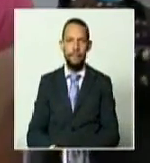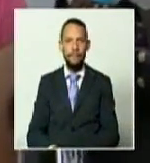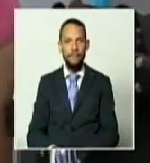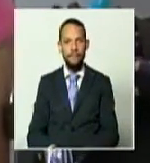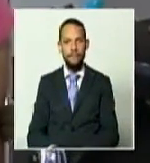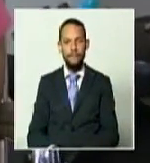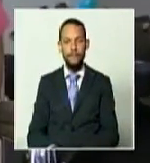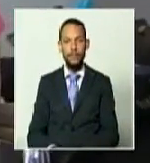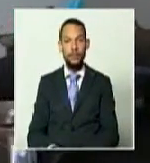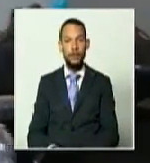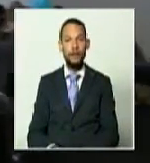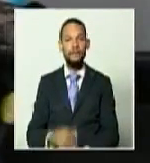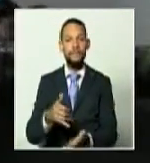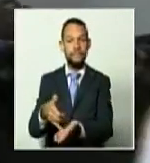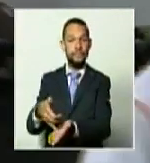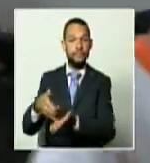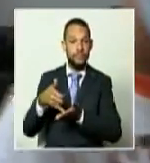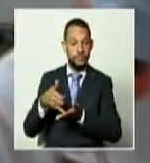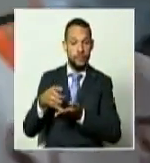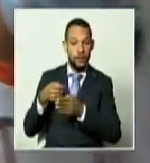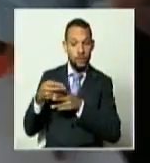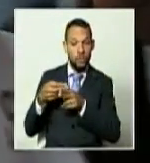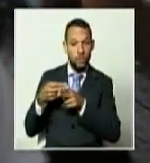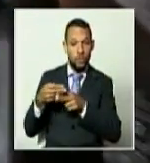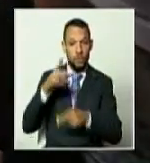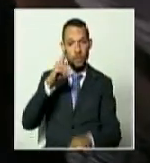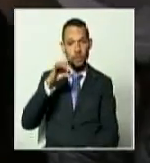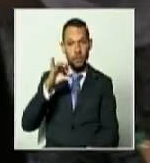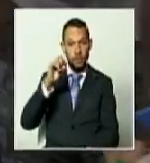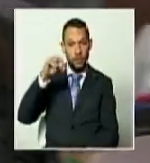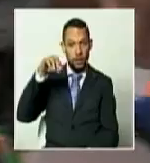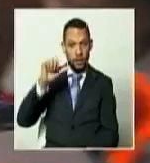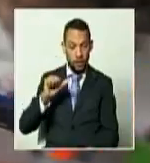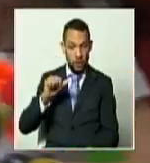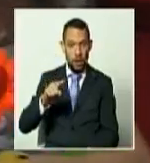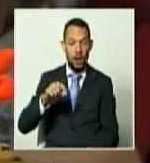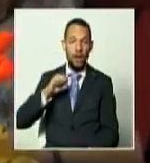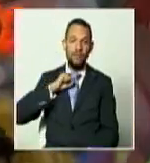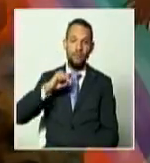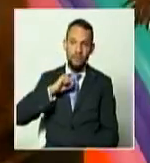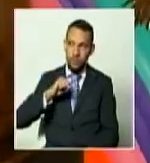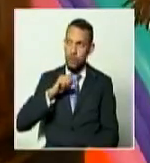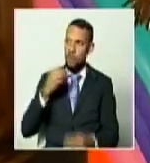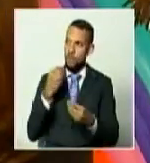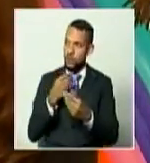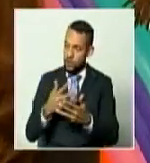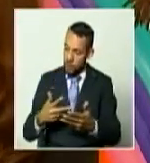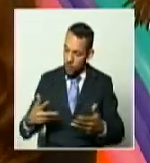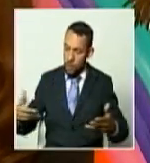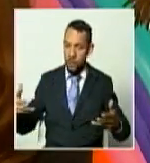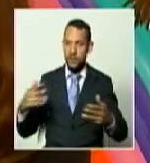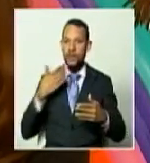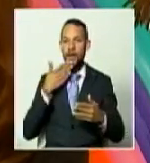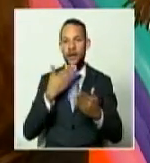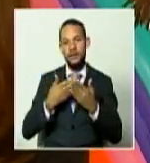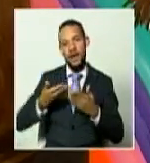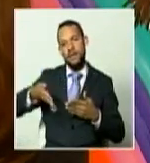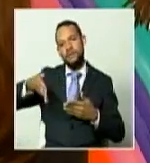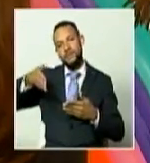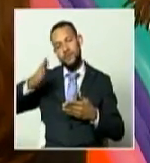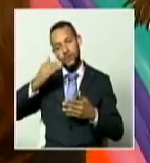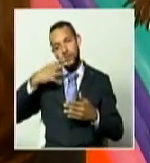Fui nominada por Diana Agudelo a Titanes Caracol. Se pasaron muchísimos filtros y bueno, gracias a Dios